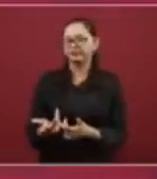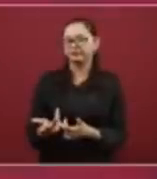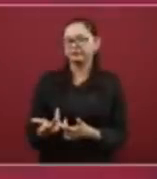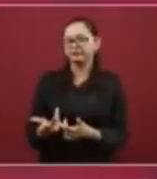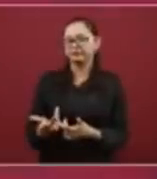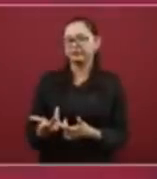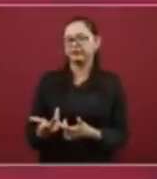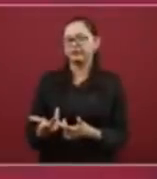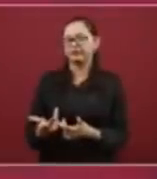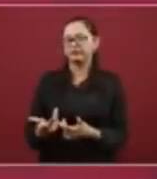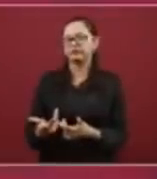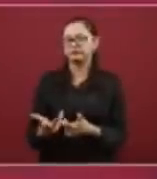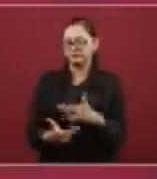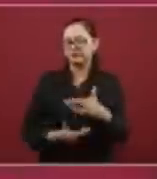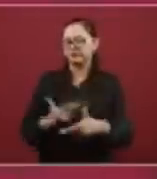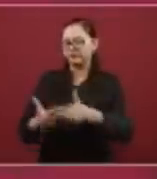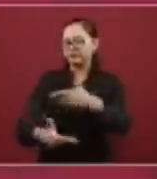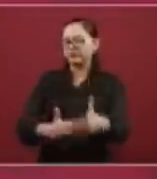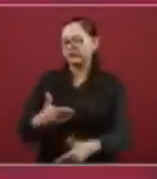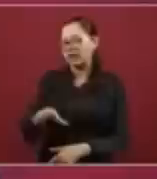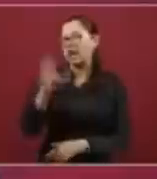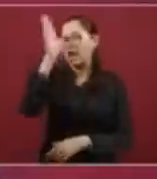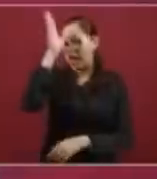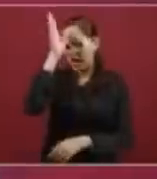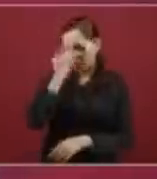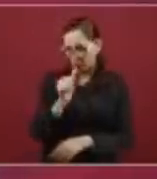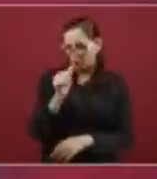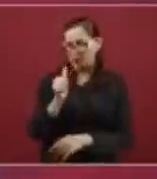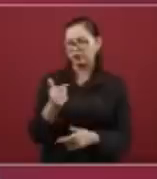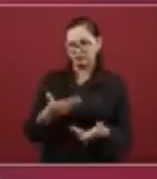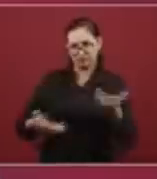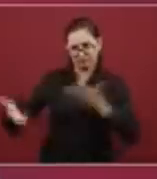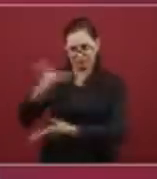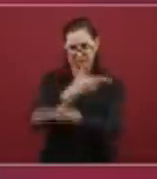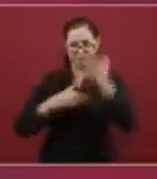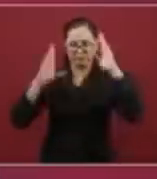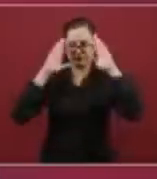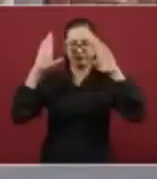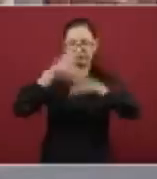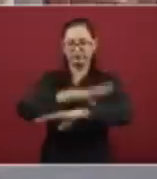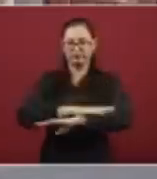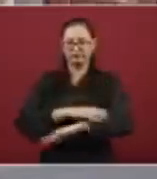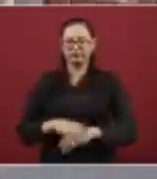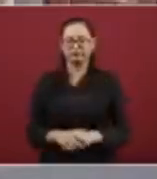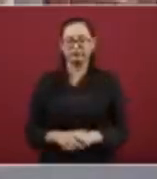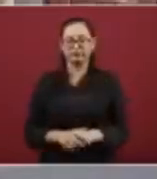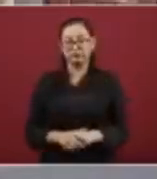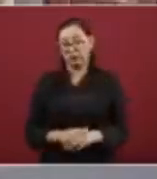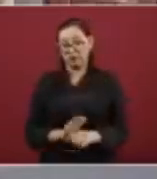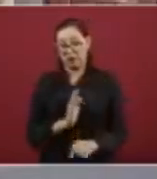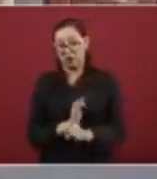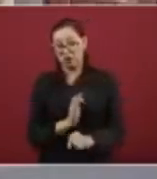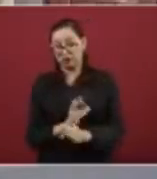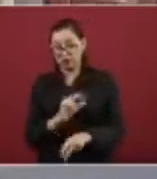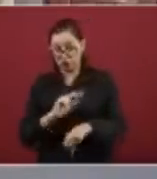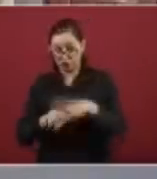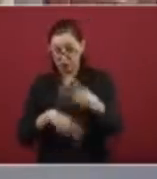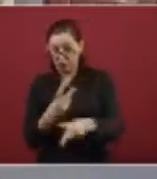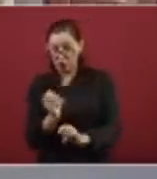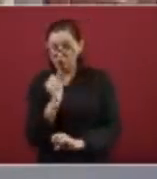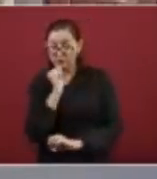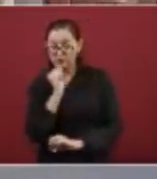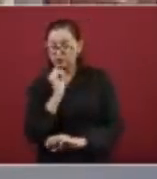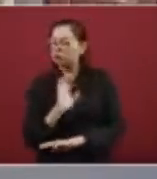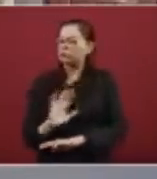se llegue a un acuerdo de reconciliación. ¿No asistirá por el momento? ¿No está confirmado entonces? No,